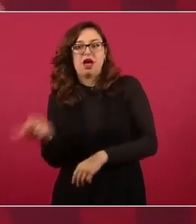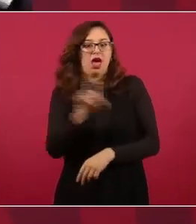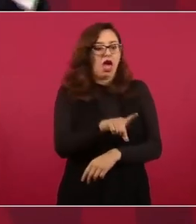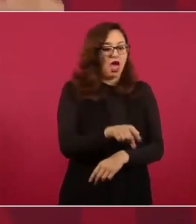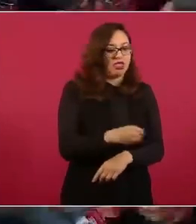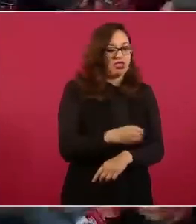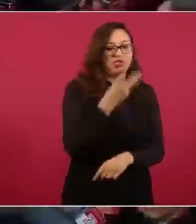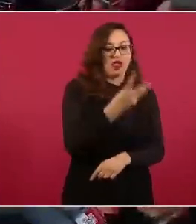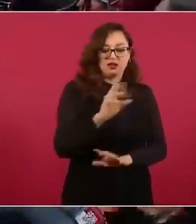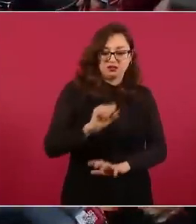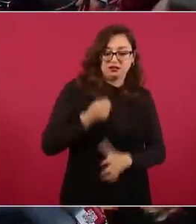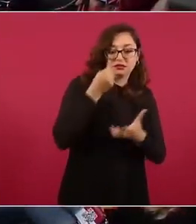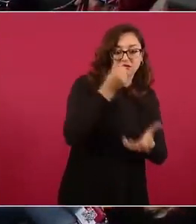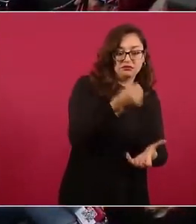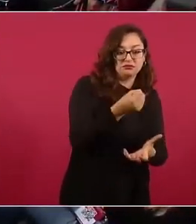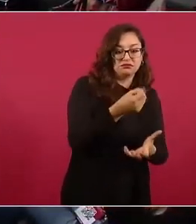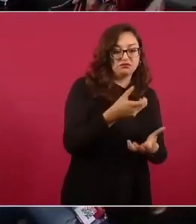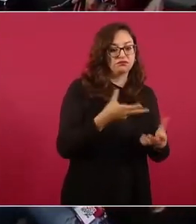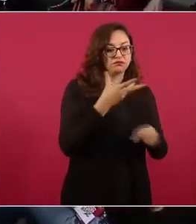las 3 que reconfiguraron.